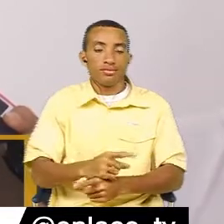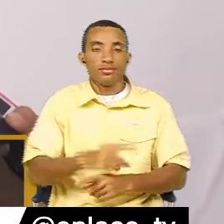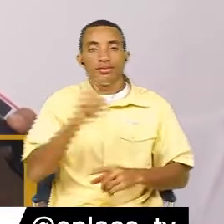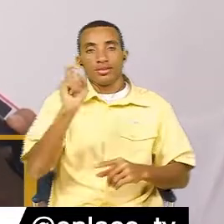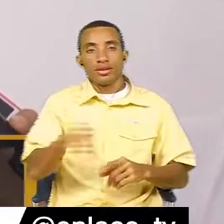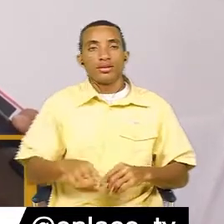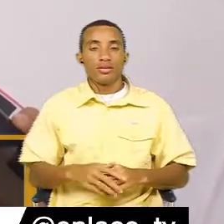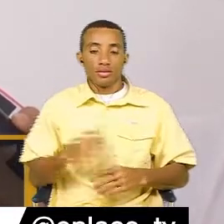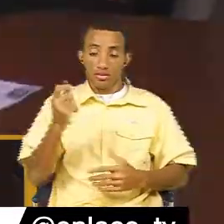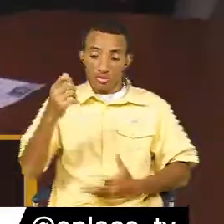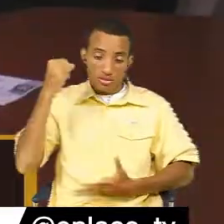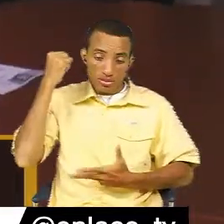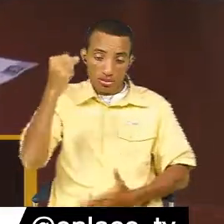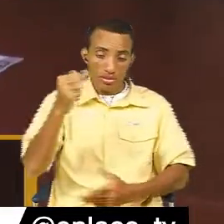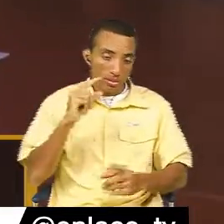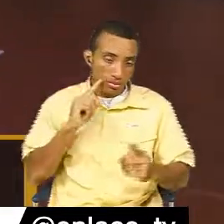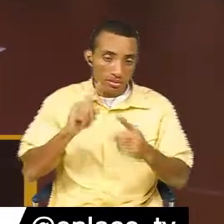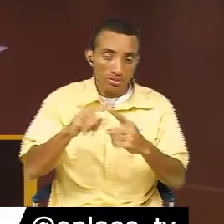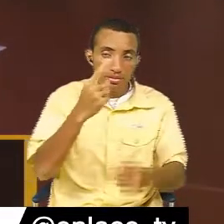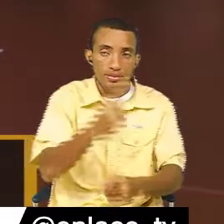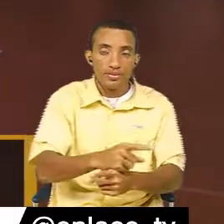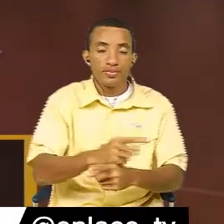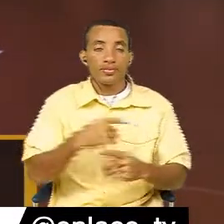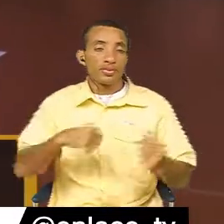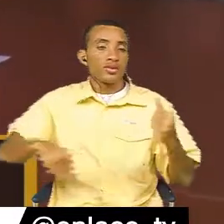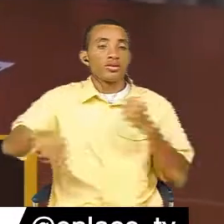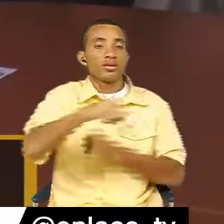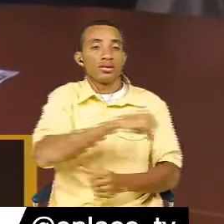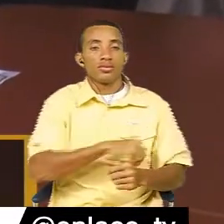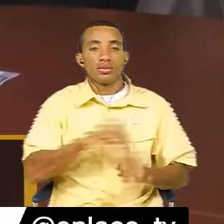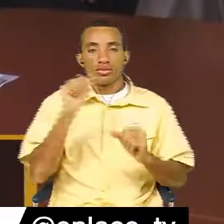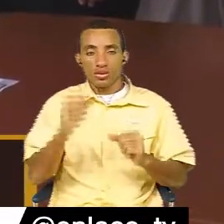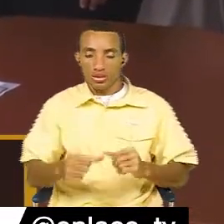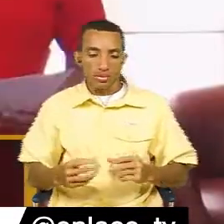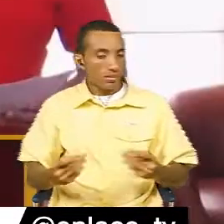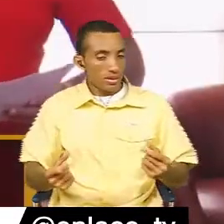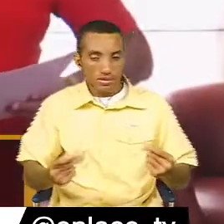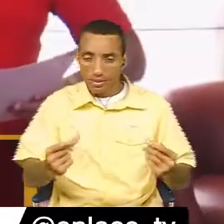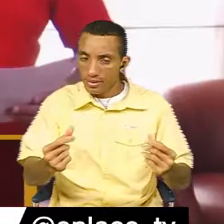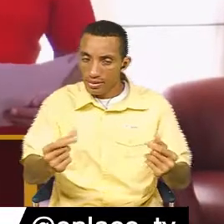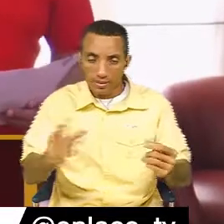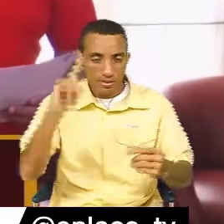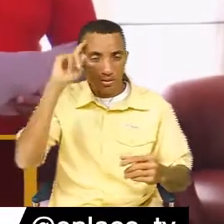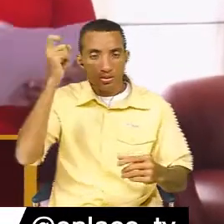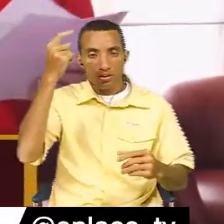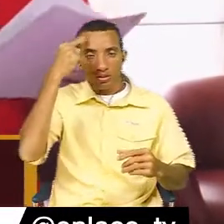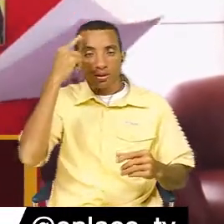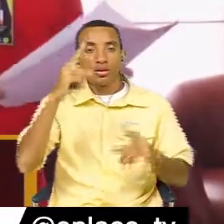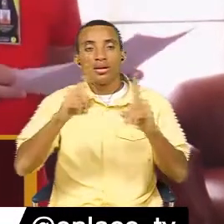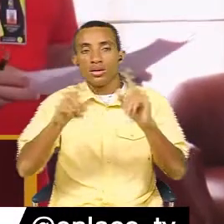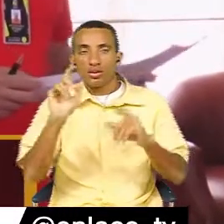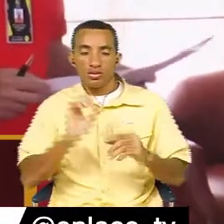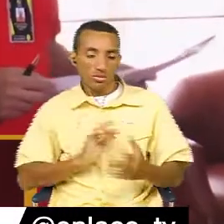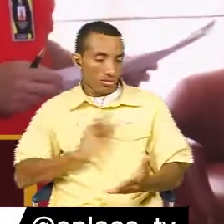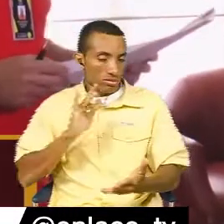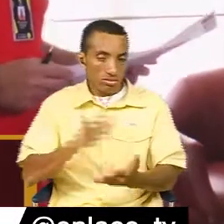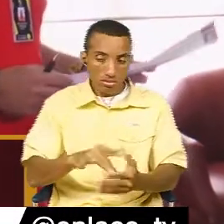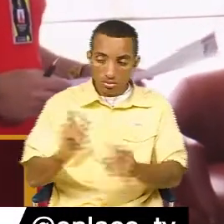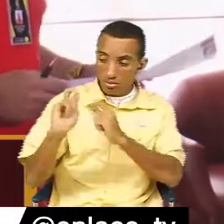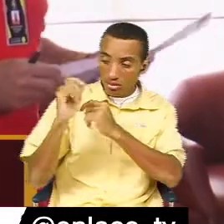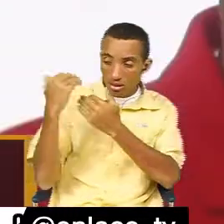tenemos un presupuesto que ejecutar. Los cambios, dijo el alcalde, se dan por querer dinamizar su gobierno y que los titulares salgan a apersonarse de las